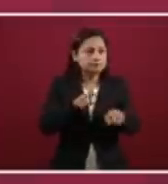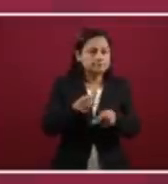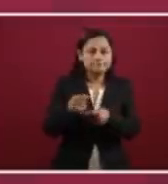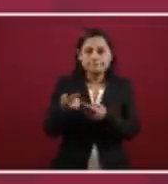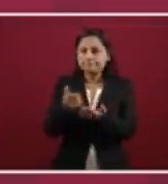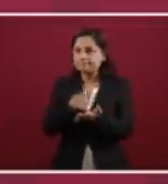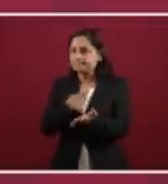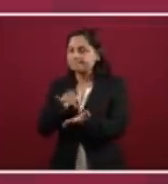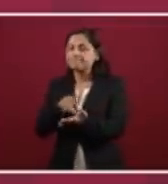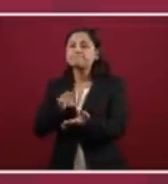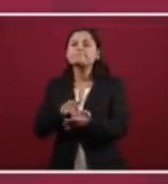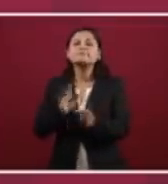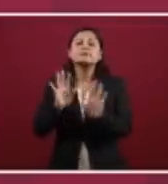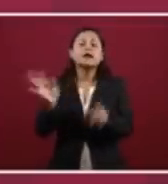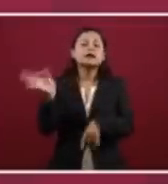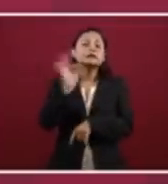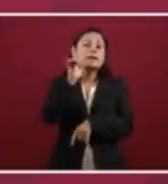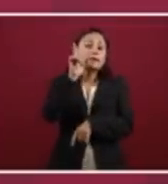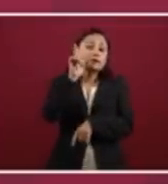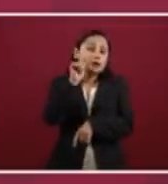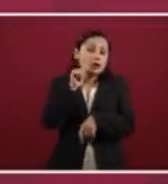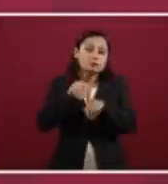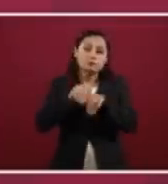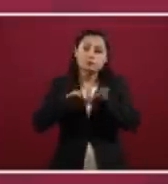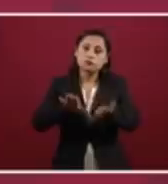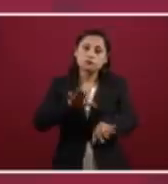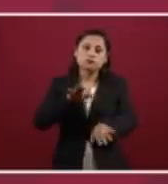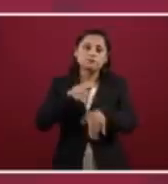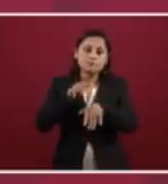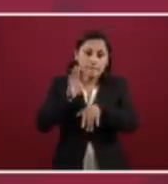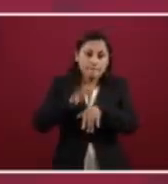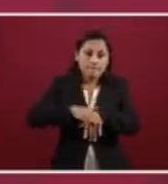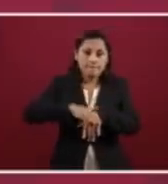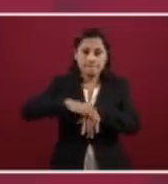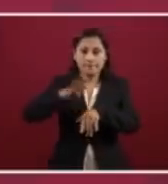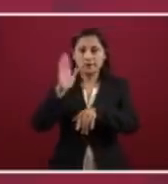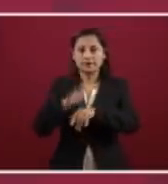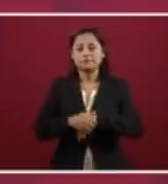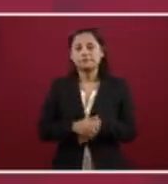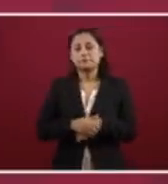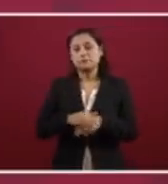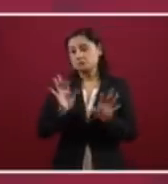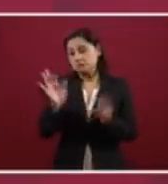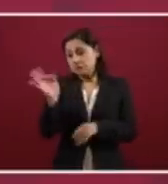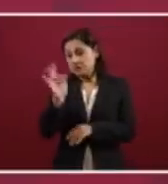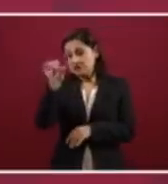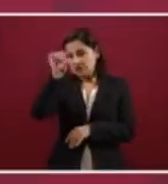más tardar mañana, yo creo que desde hoy